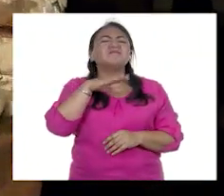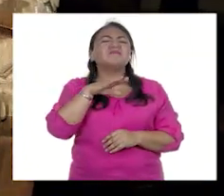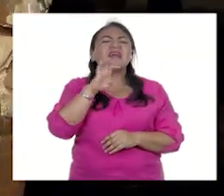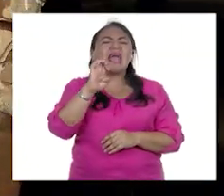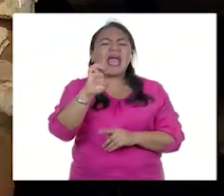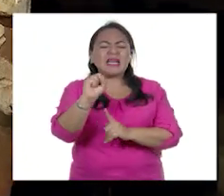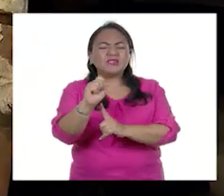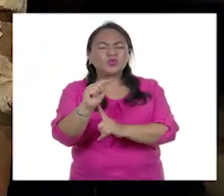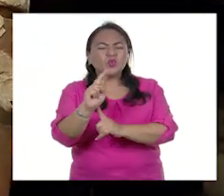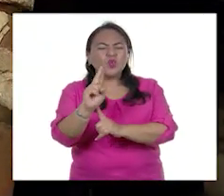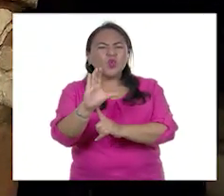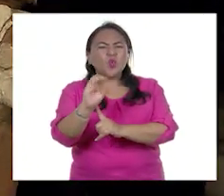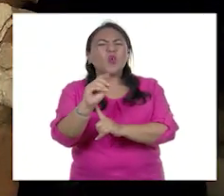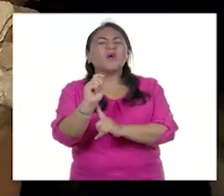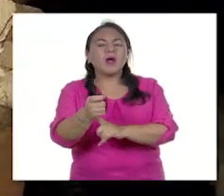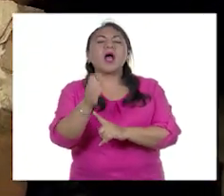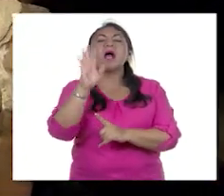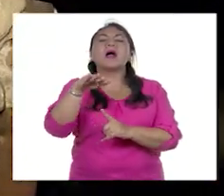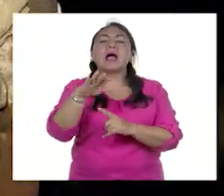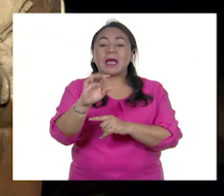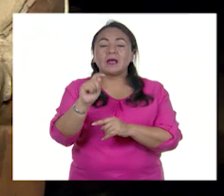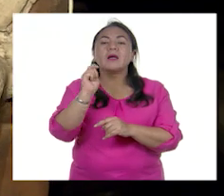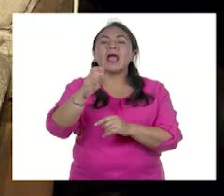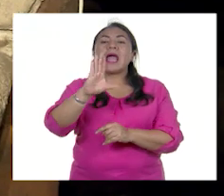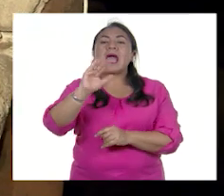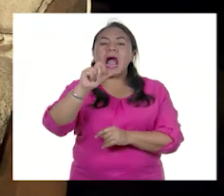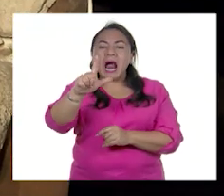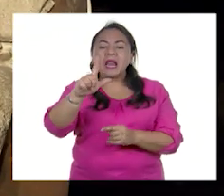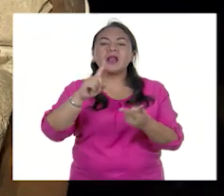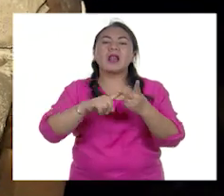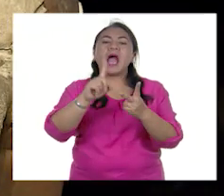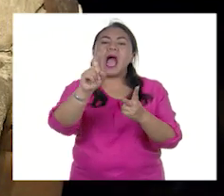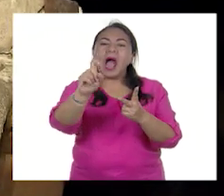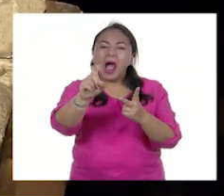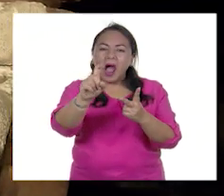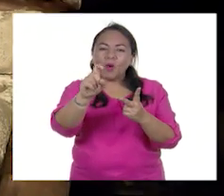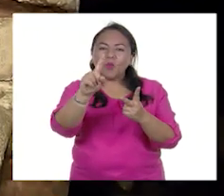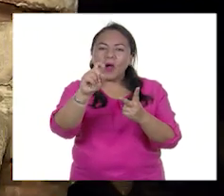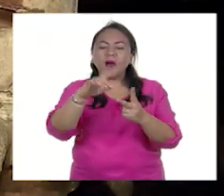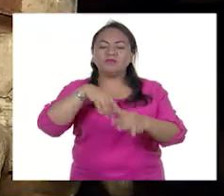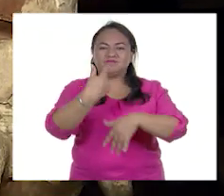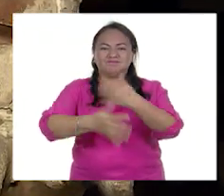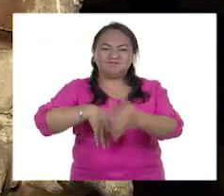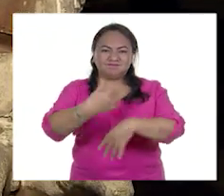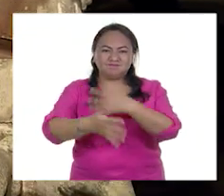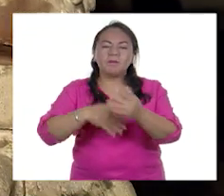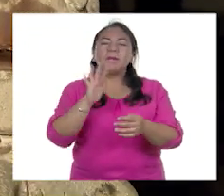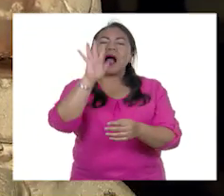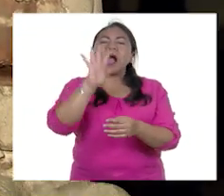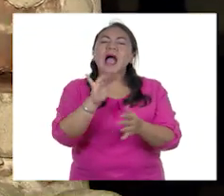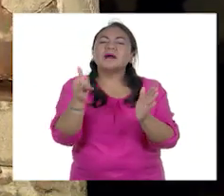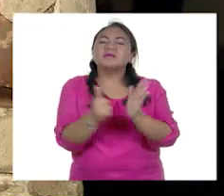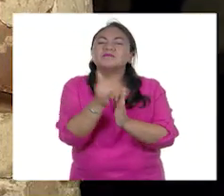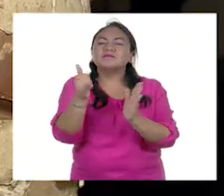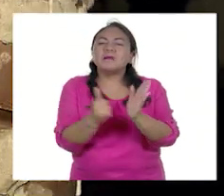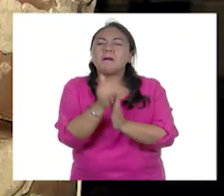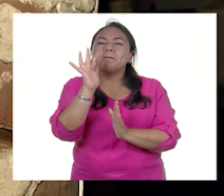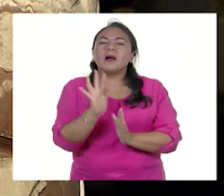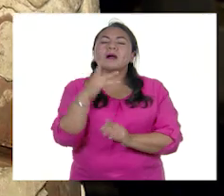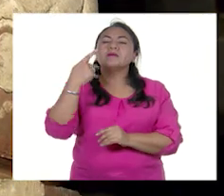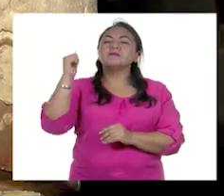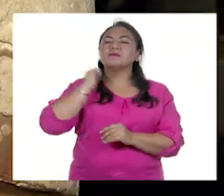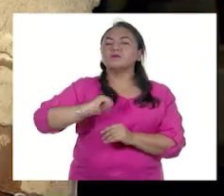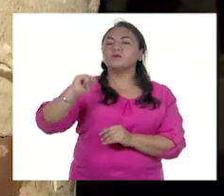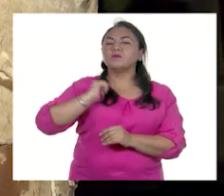El estuco es una mezcla de cal y agua, es decir, es una especie de yeso, vamos a decir, que se